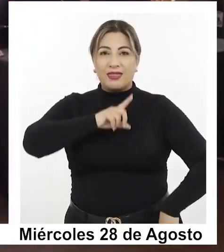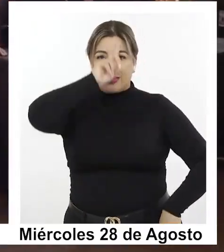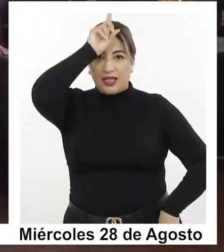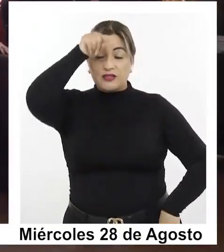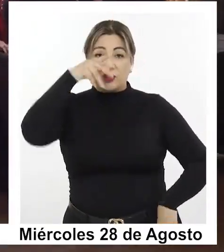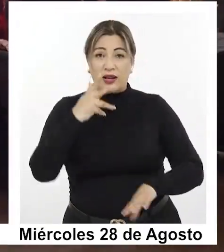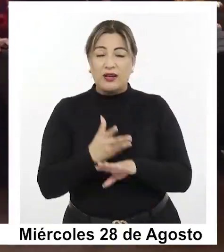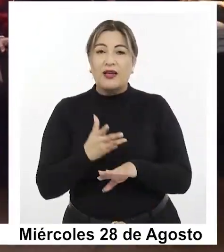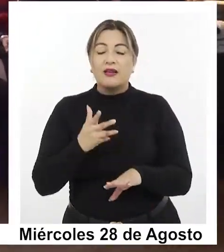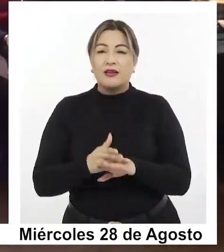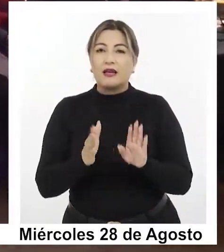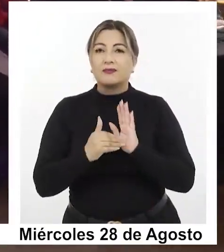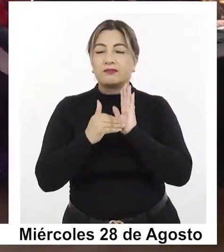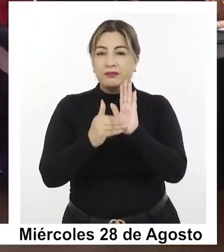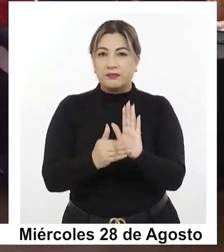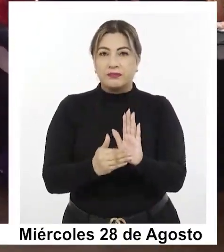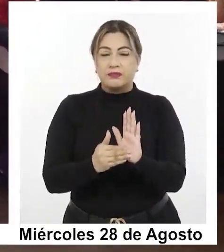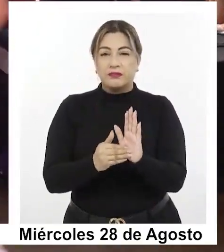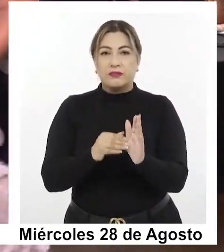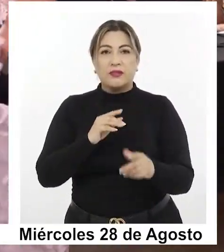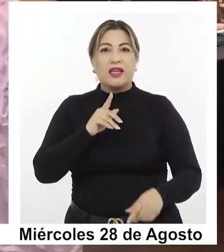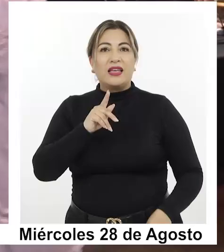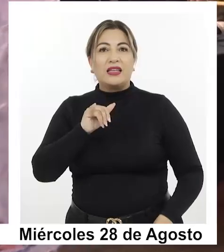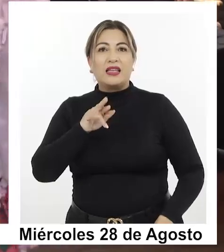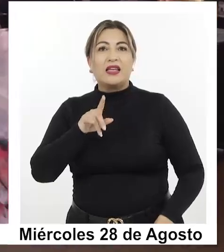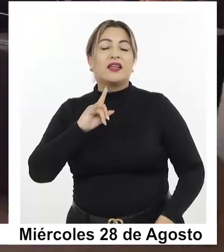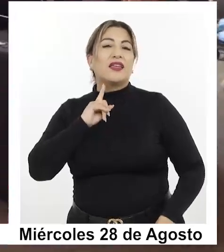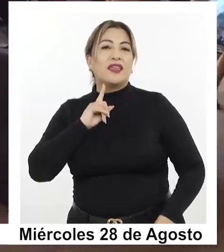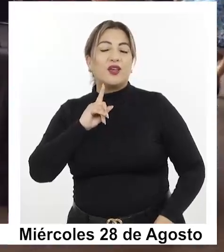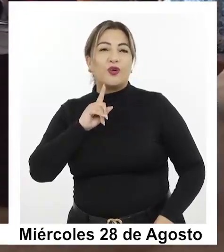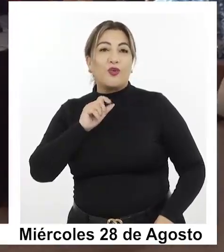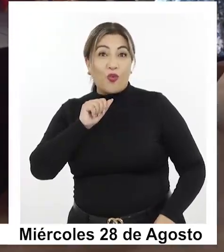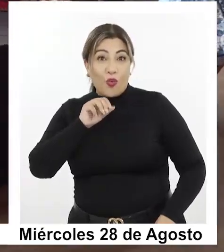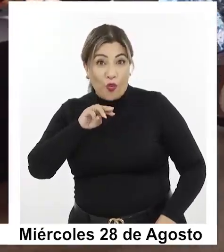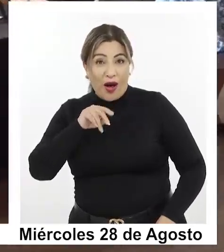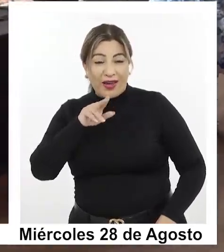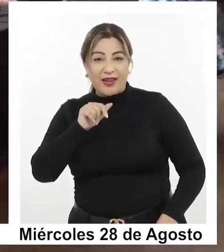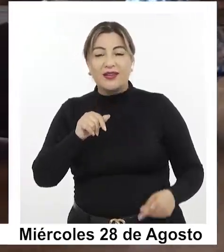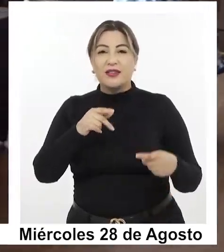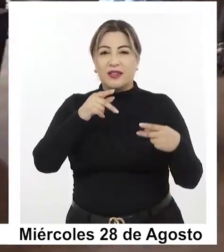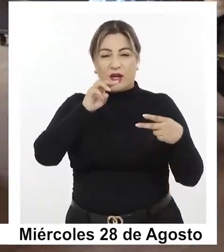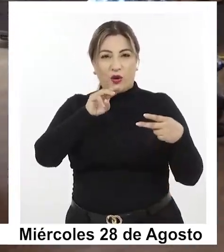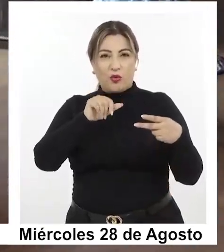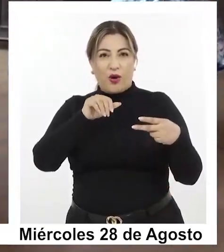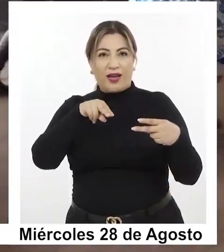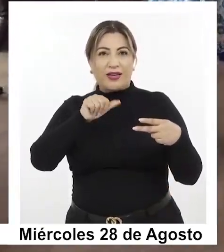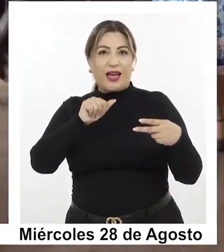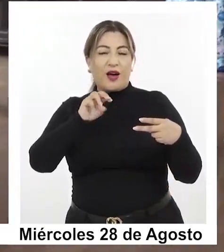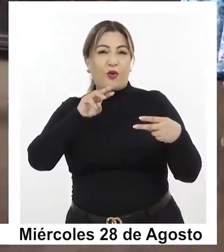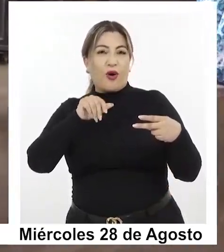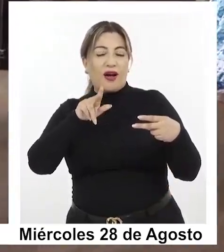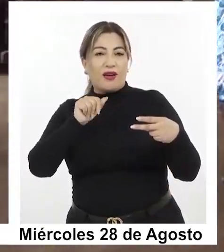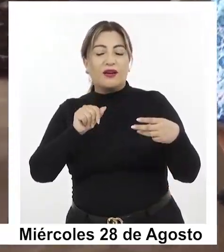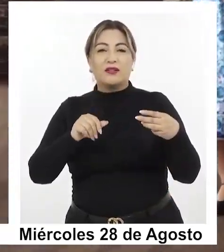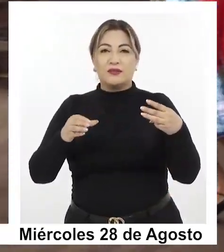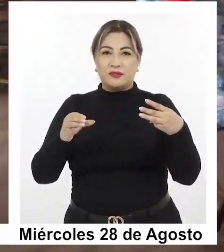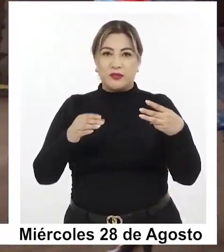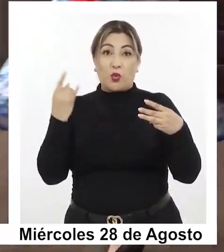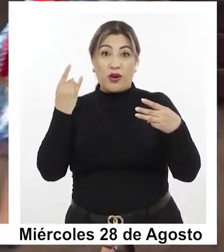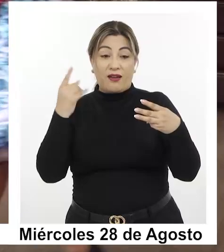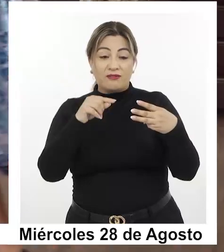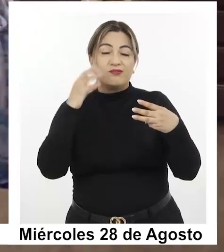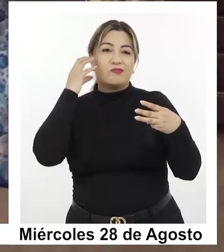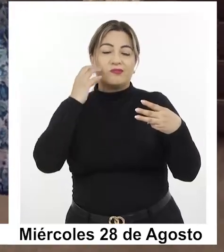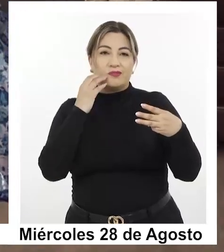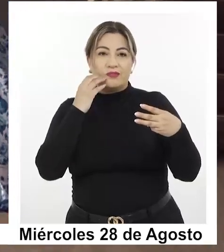tradicionales que se presentarán están Kirquihuaira, el conjunto Huaynaguara, la Cofunap, el conjunto de